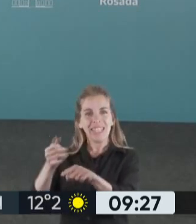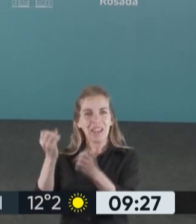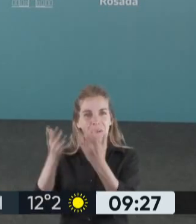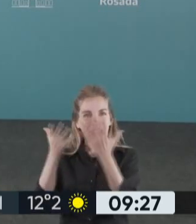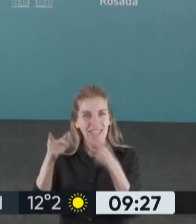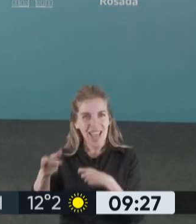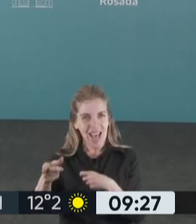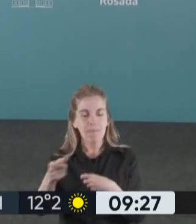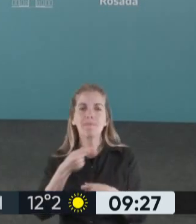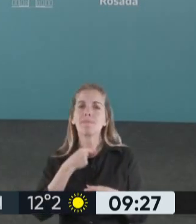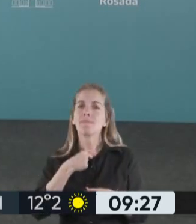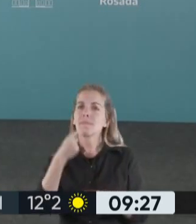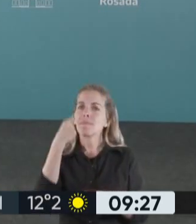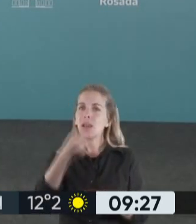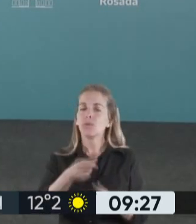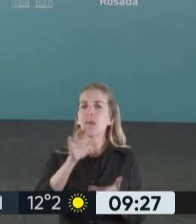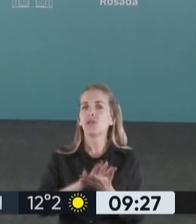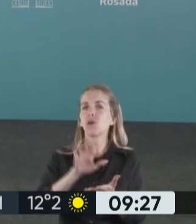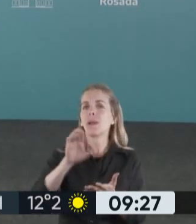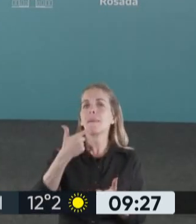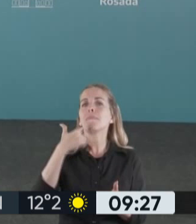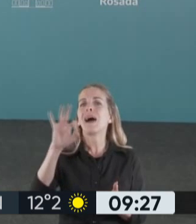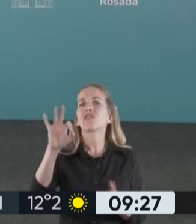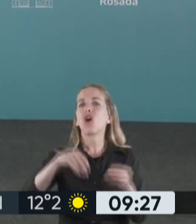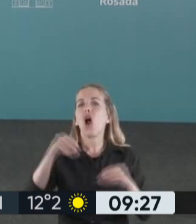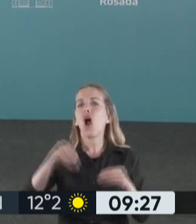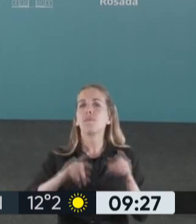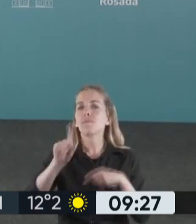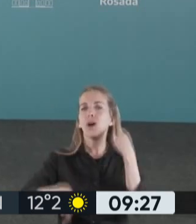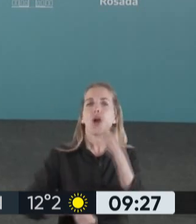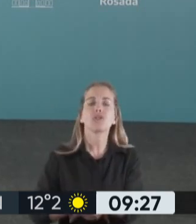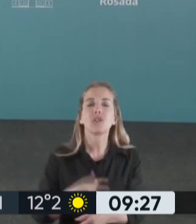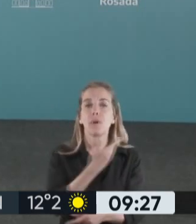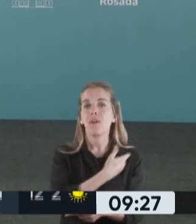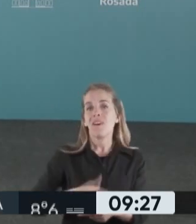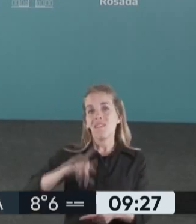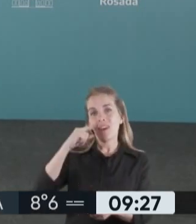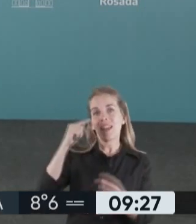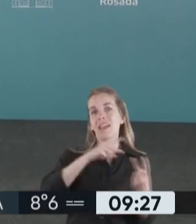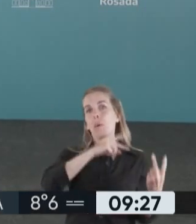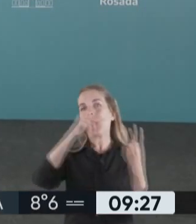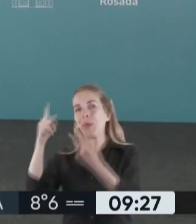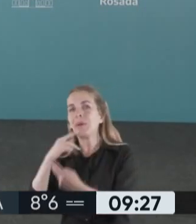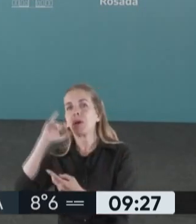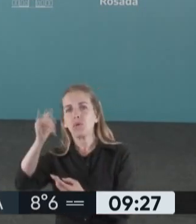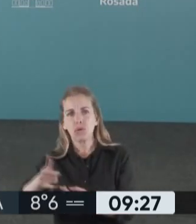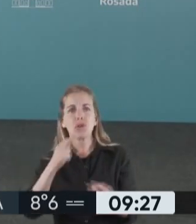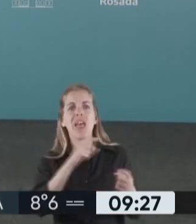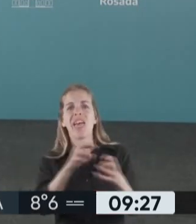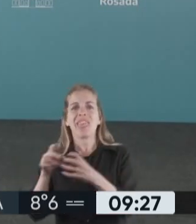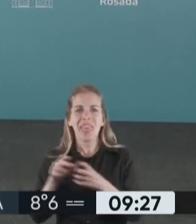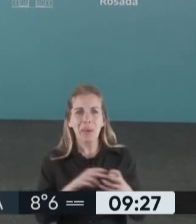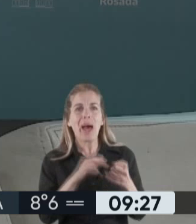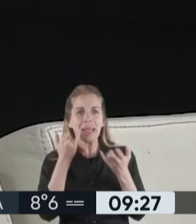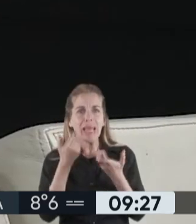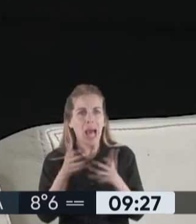Buen día. Te quiero consultar por las PASO. El presidente durante la gira se pronunció, dijo que el debate estaba abierto. Ya hay un